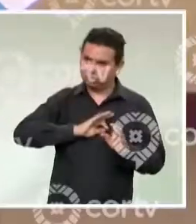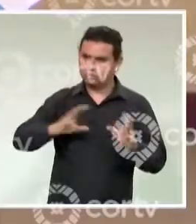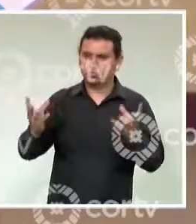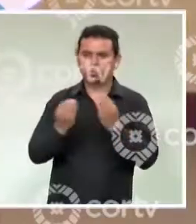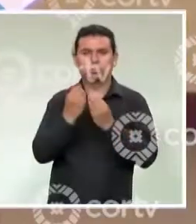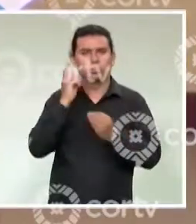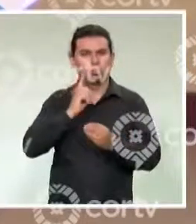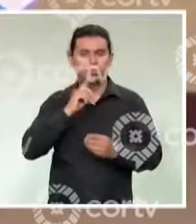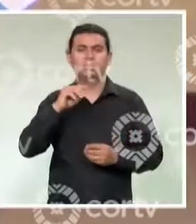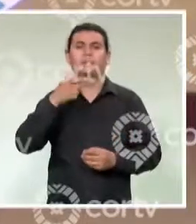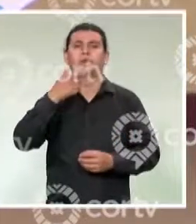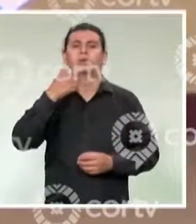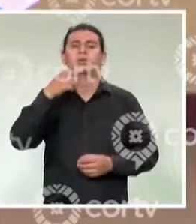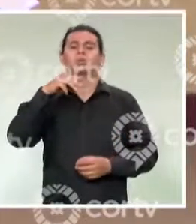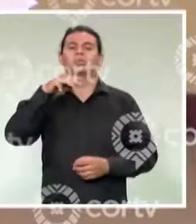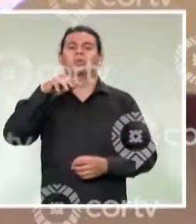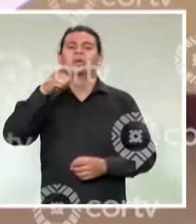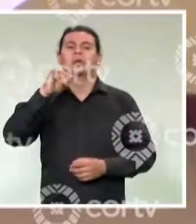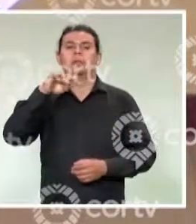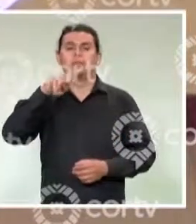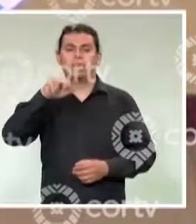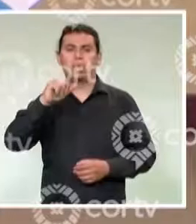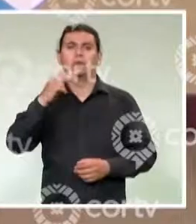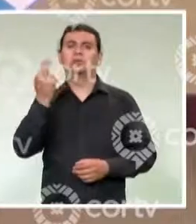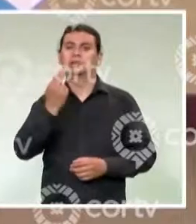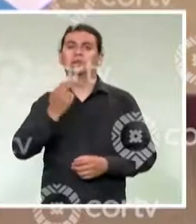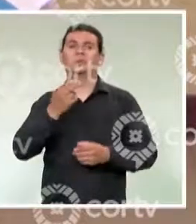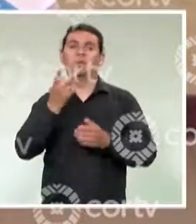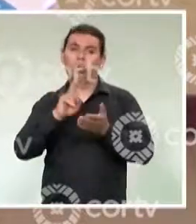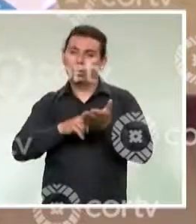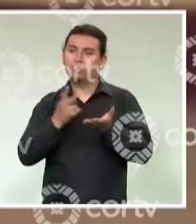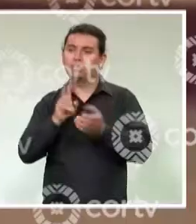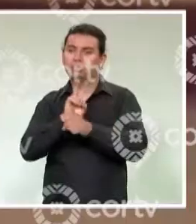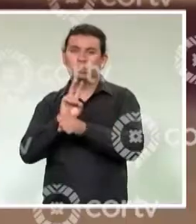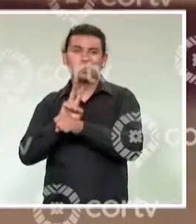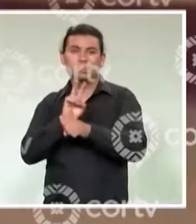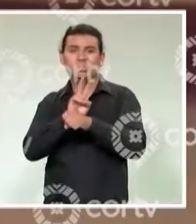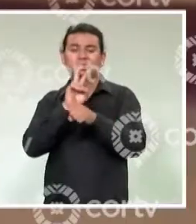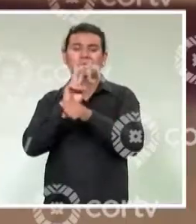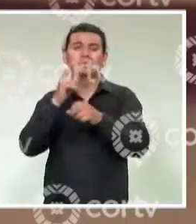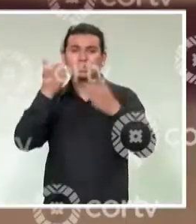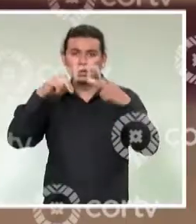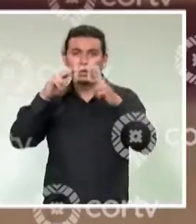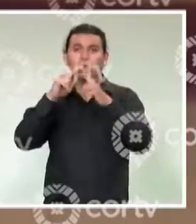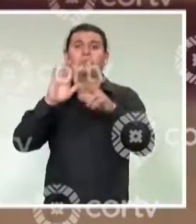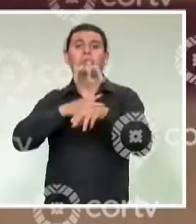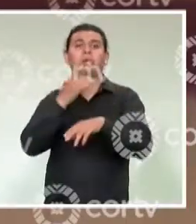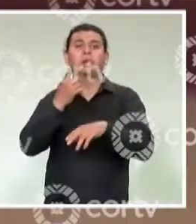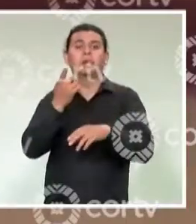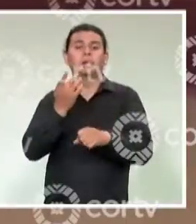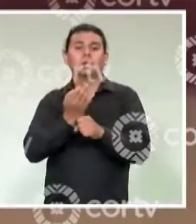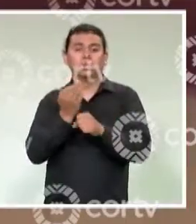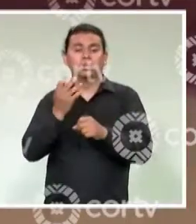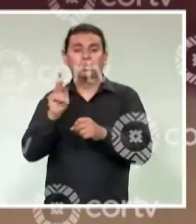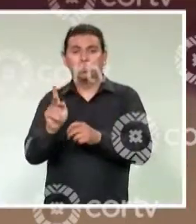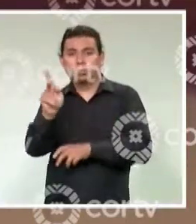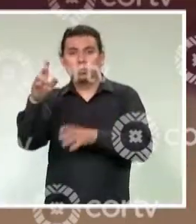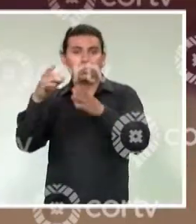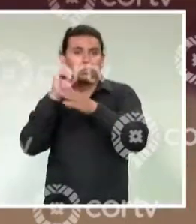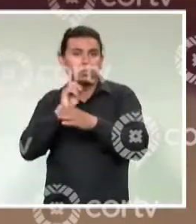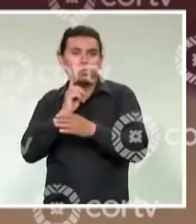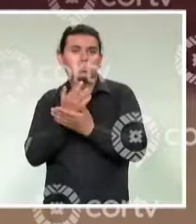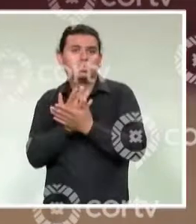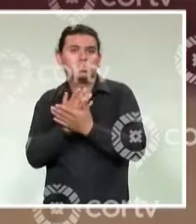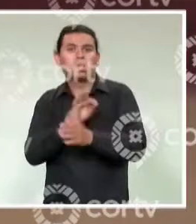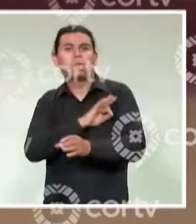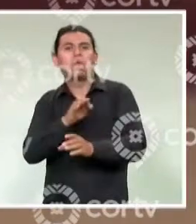mujer jimena avellaneda díaz dijo que es necesario que se redoblen la vigilancia en los albergues porque al vivir de manera comunitaria las mujeres